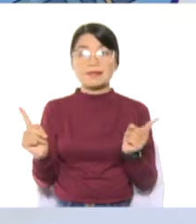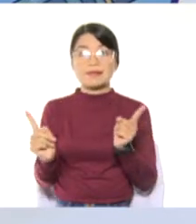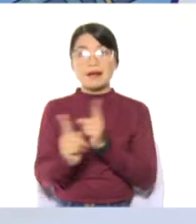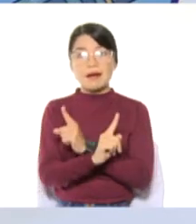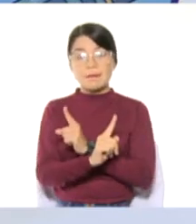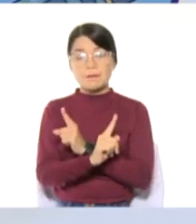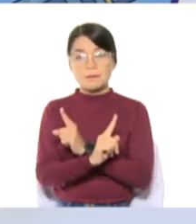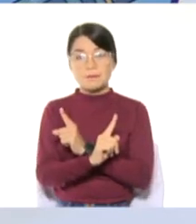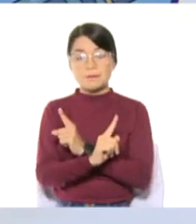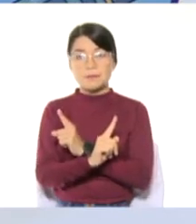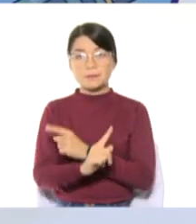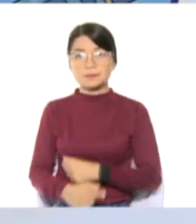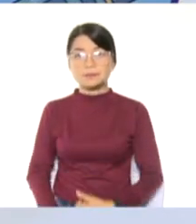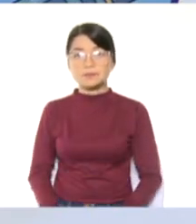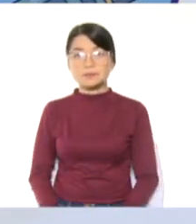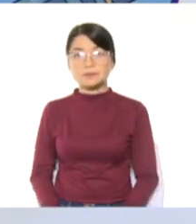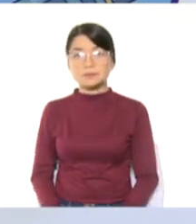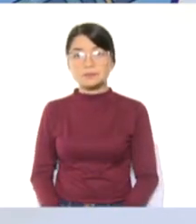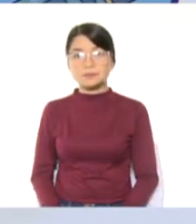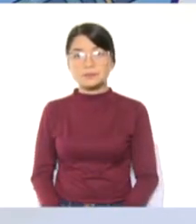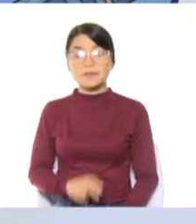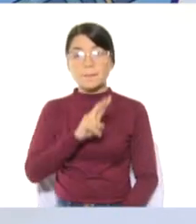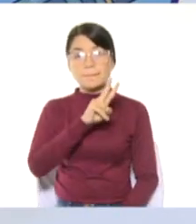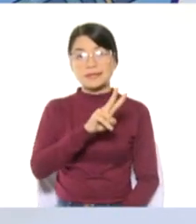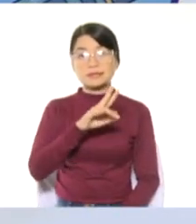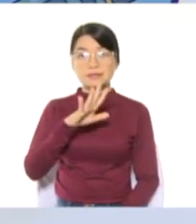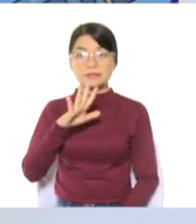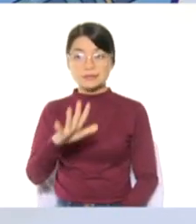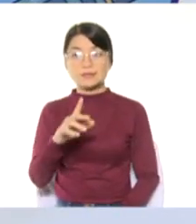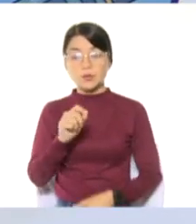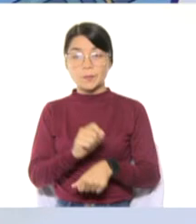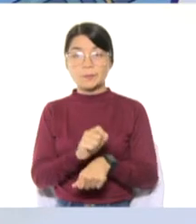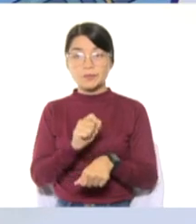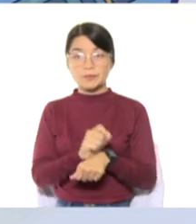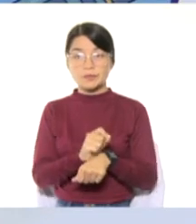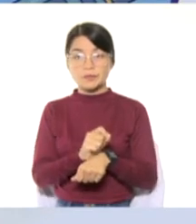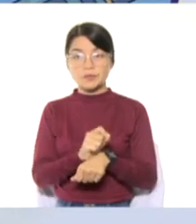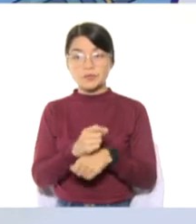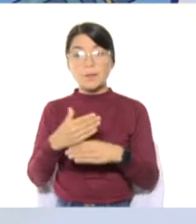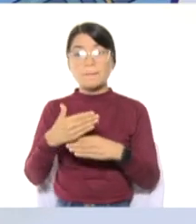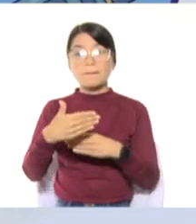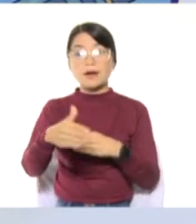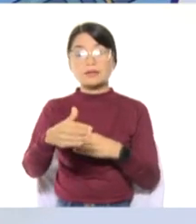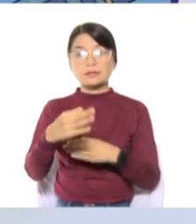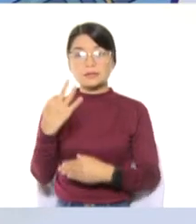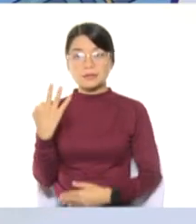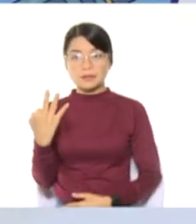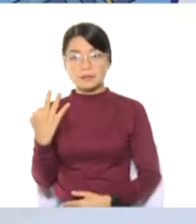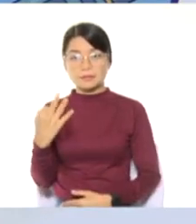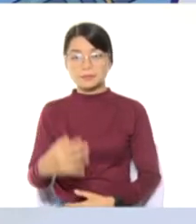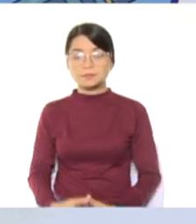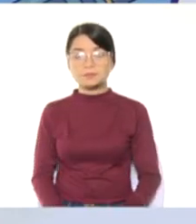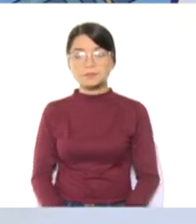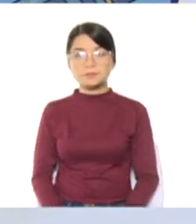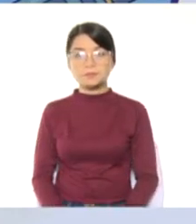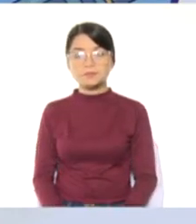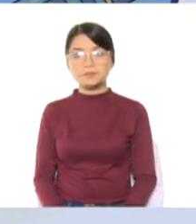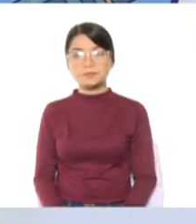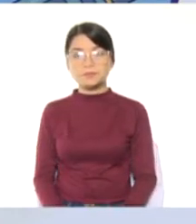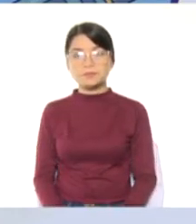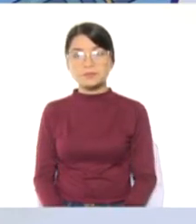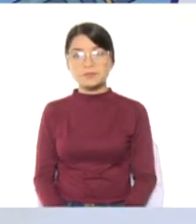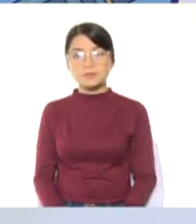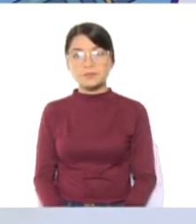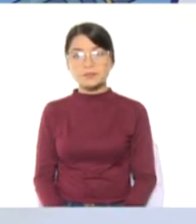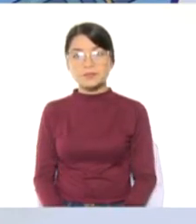3, que sería 25 minutes past 3. Es la única diferencia que tenemos en cuanto a lo que es traducción. Siempre vamos a decir